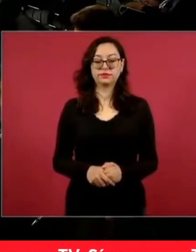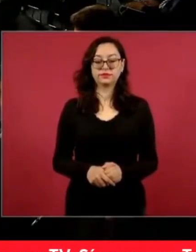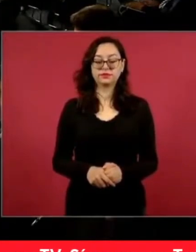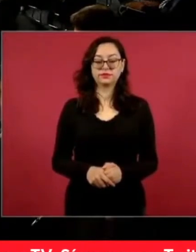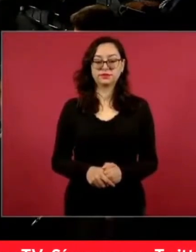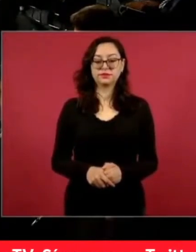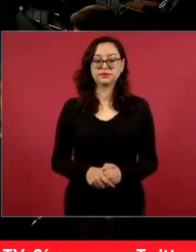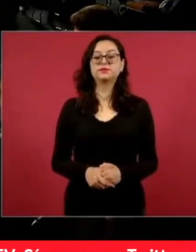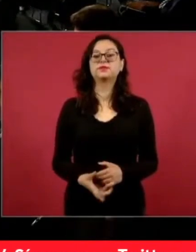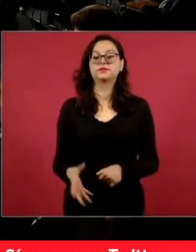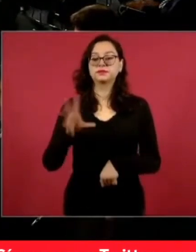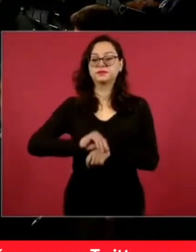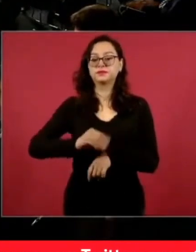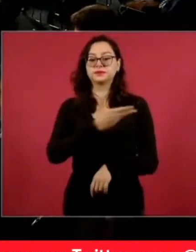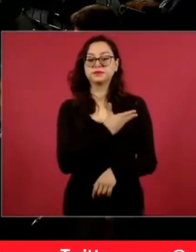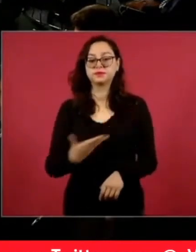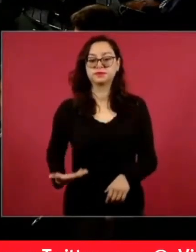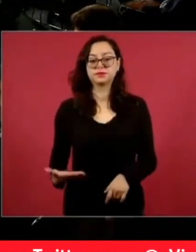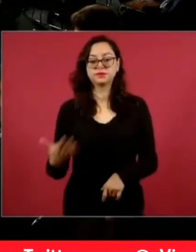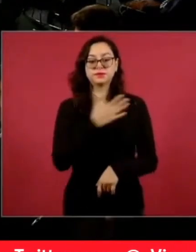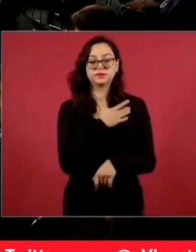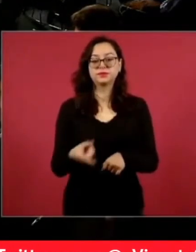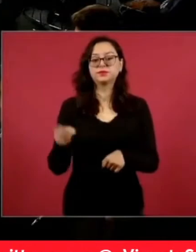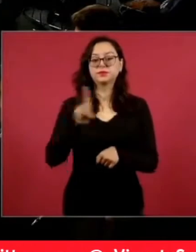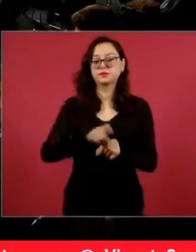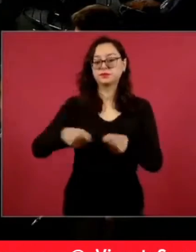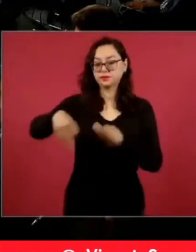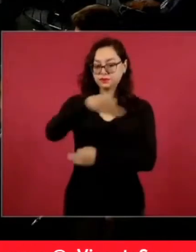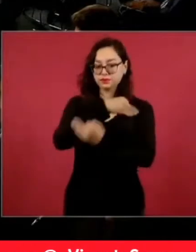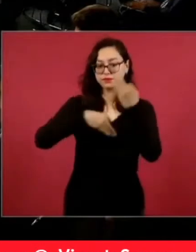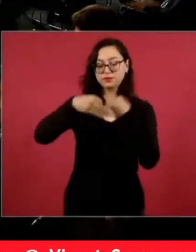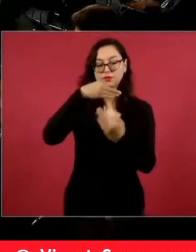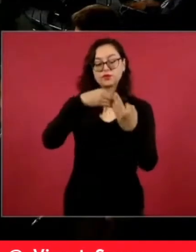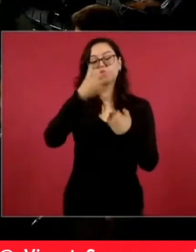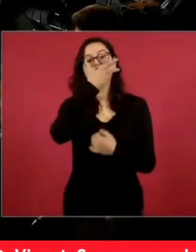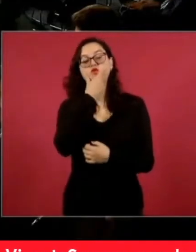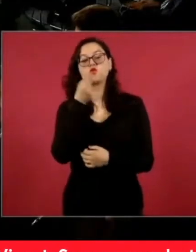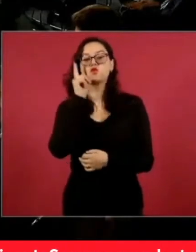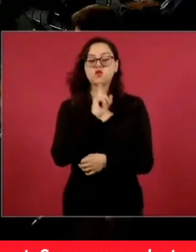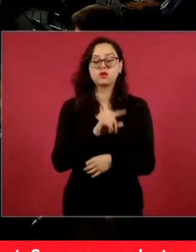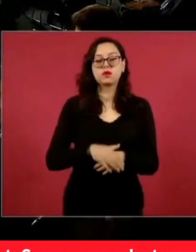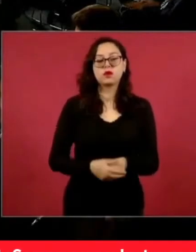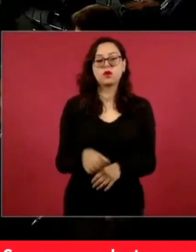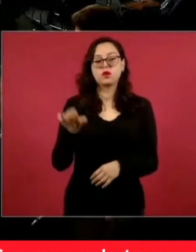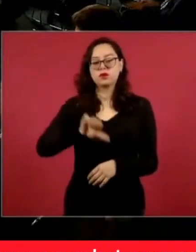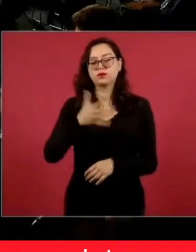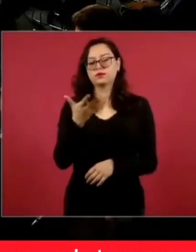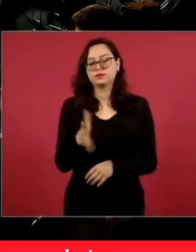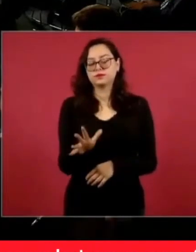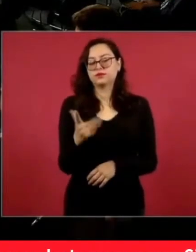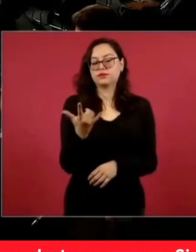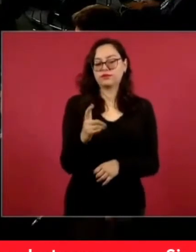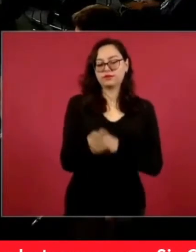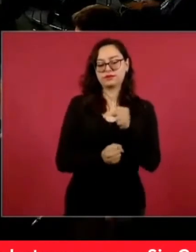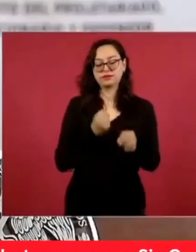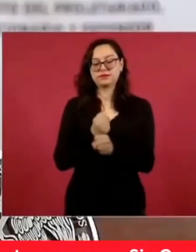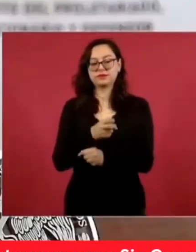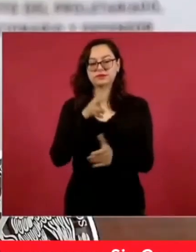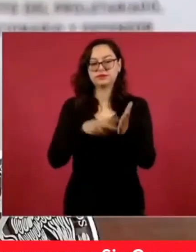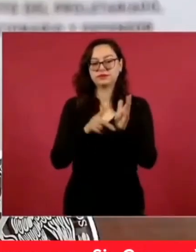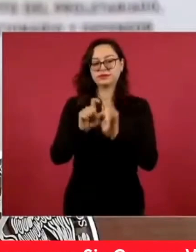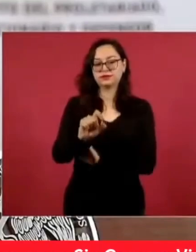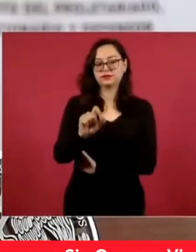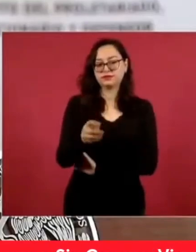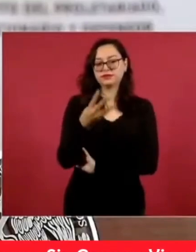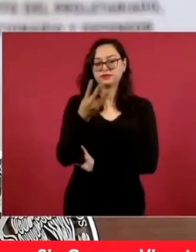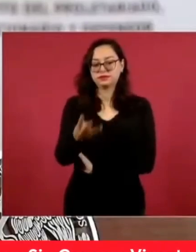Con su permiso, señor presidente, buenos días a todas, a todos. Hoy es 10 de julio del año 2024. Esta es la sección ¿Quiénes quieren las mentiras